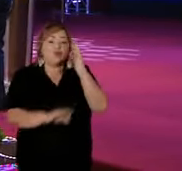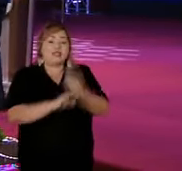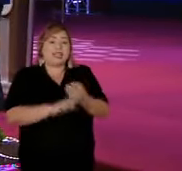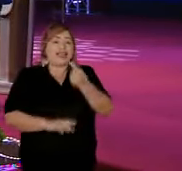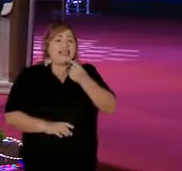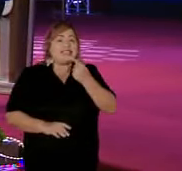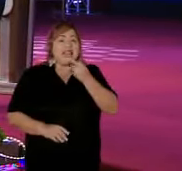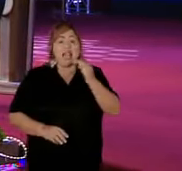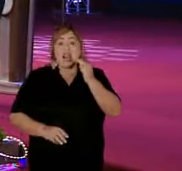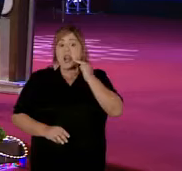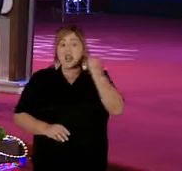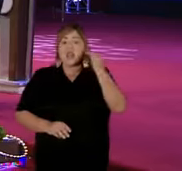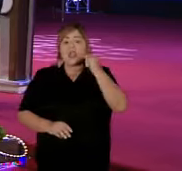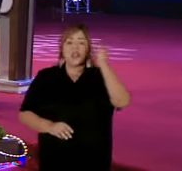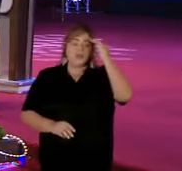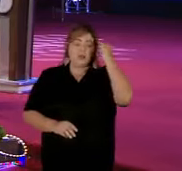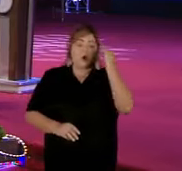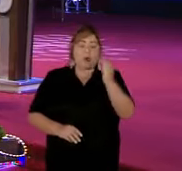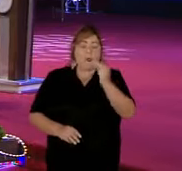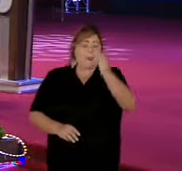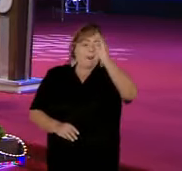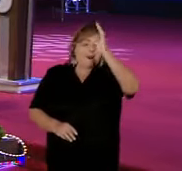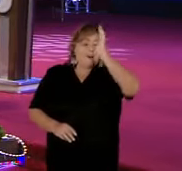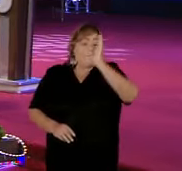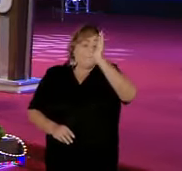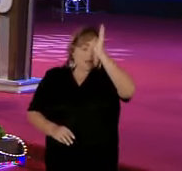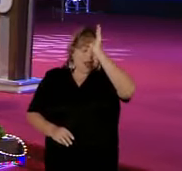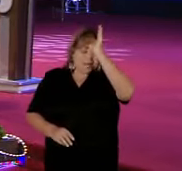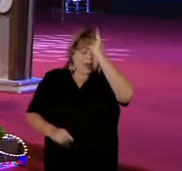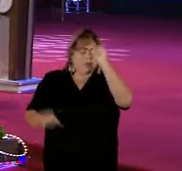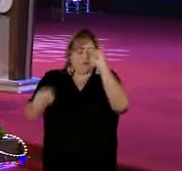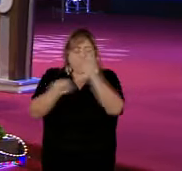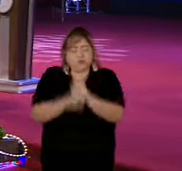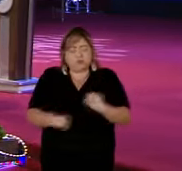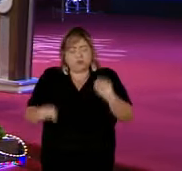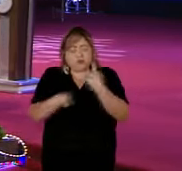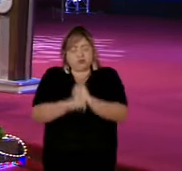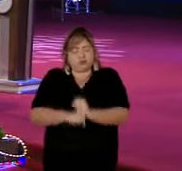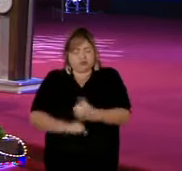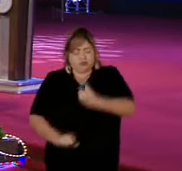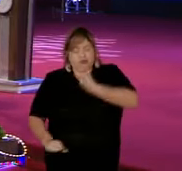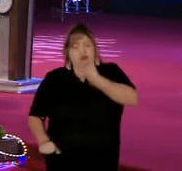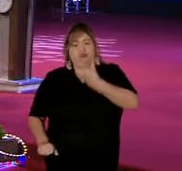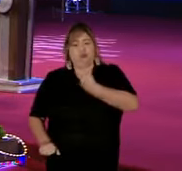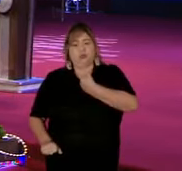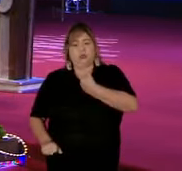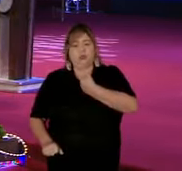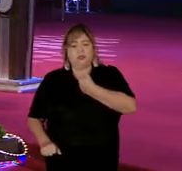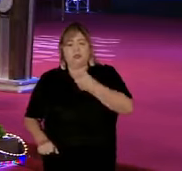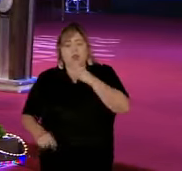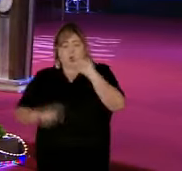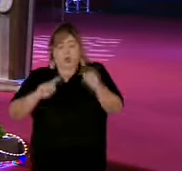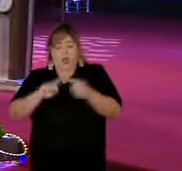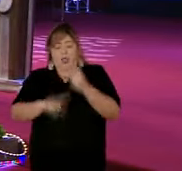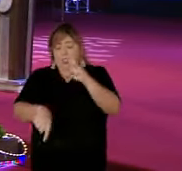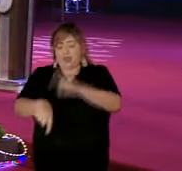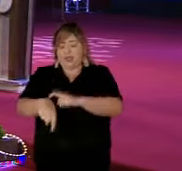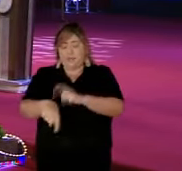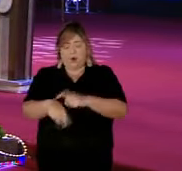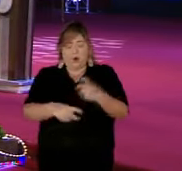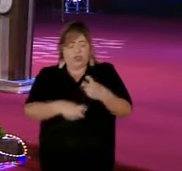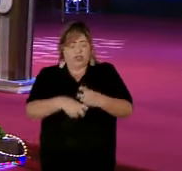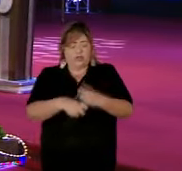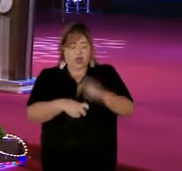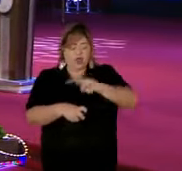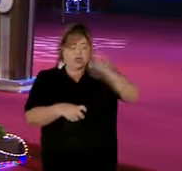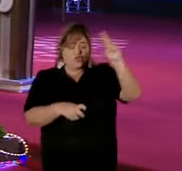tus nietos, mi papá fue un hombre que se esforzó, mi papá fue valiente y en el momento difícil nunca